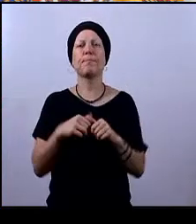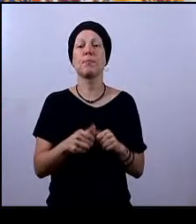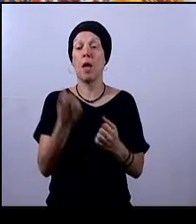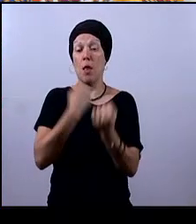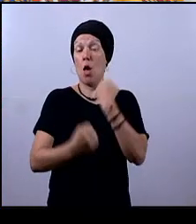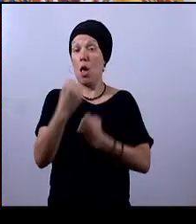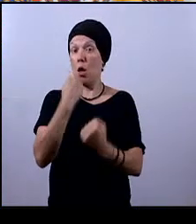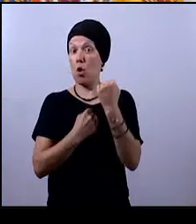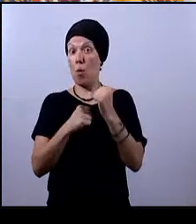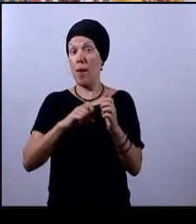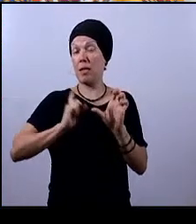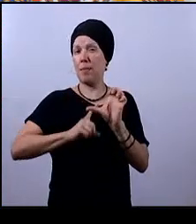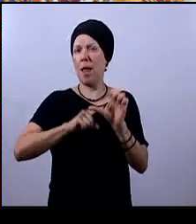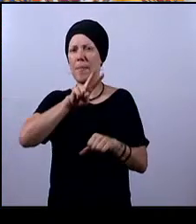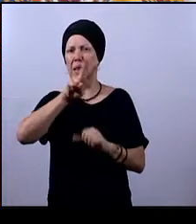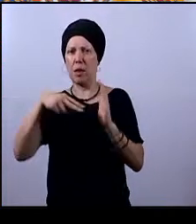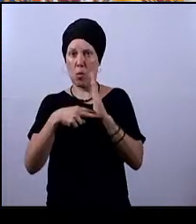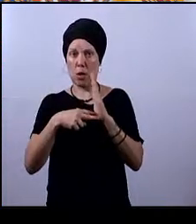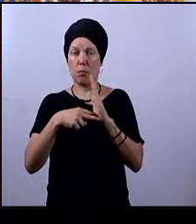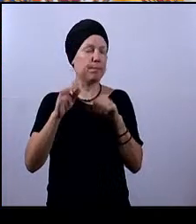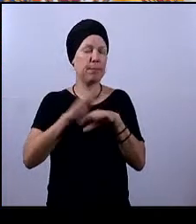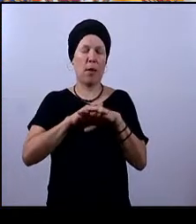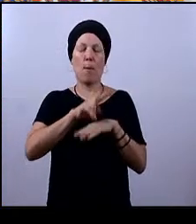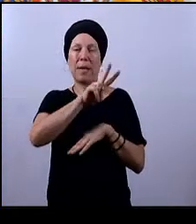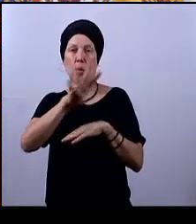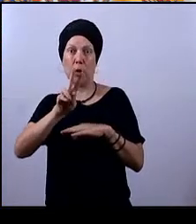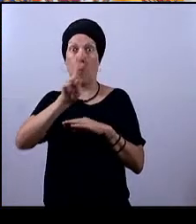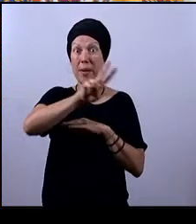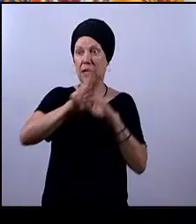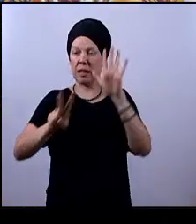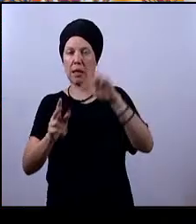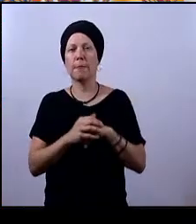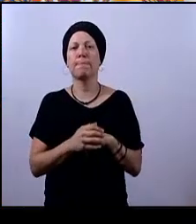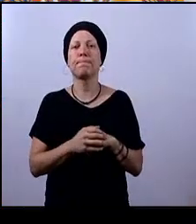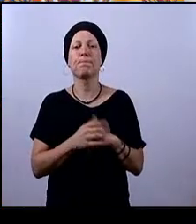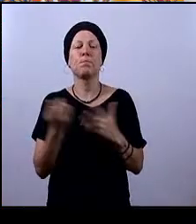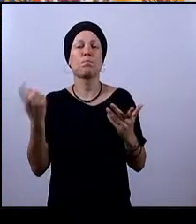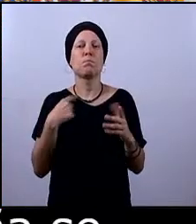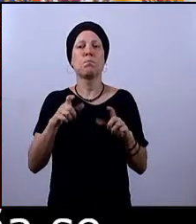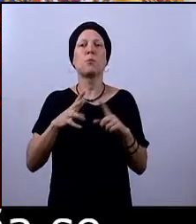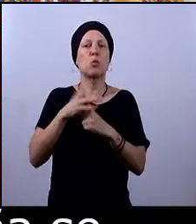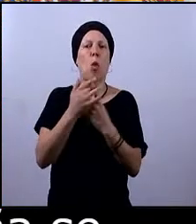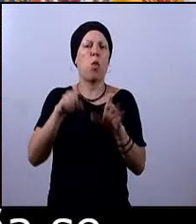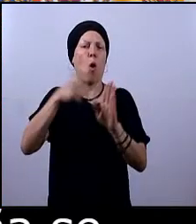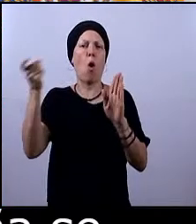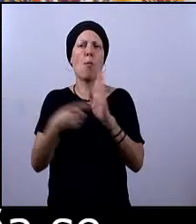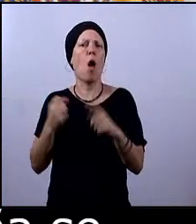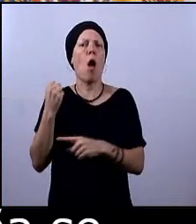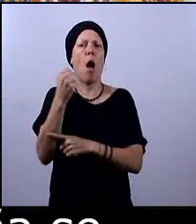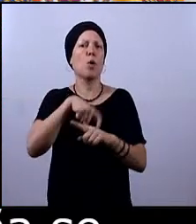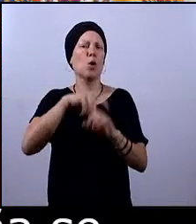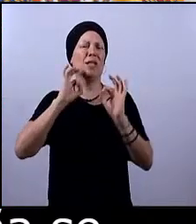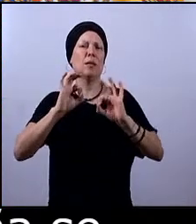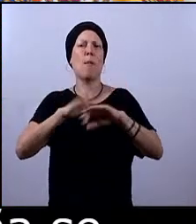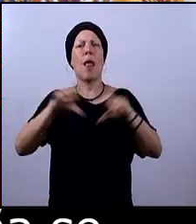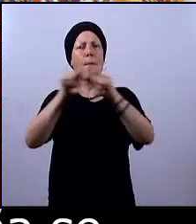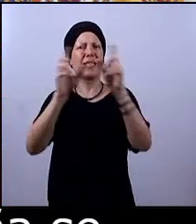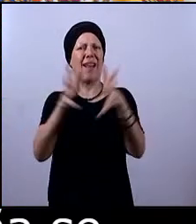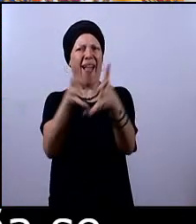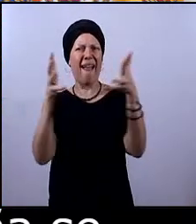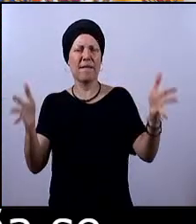Extremeña 24-27. Por primera vez, como decía, se establece un marco integral de apoyo específico para grandes